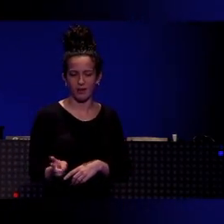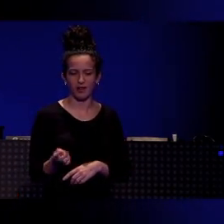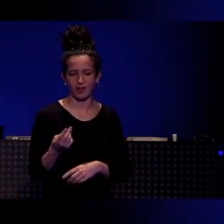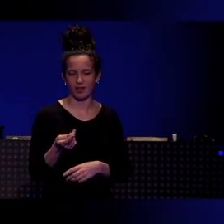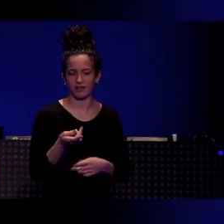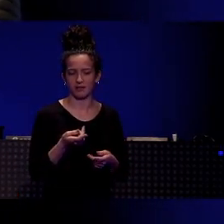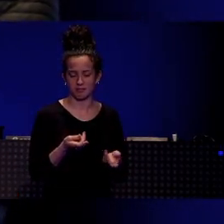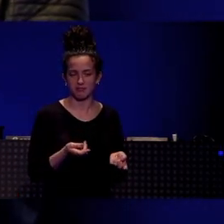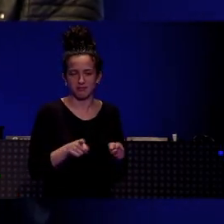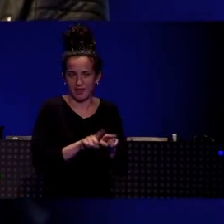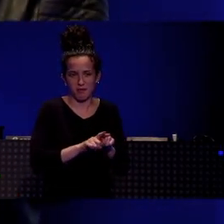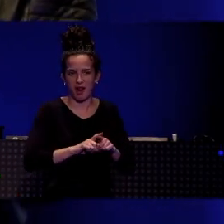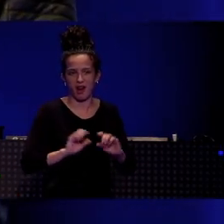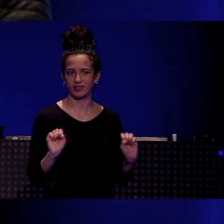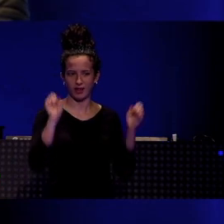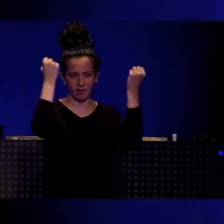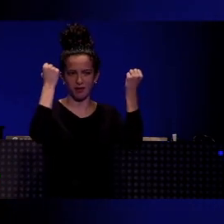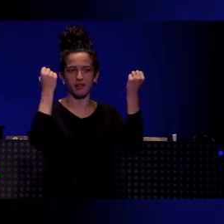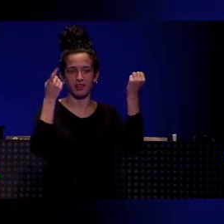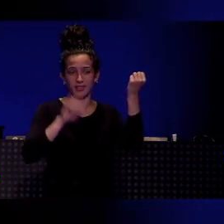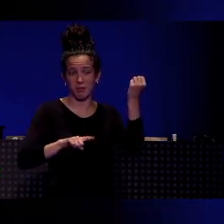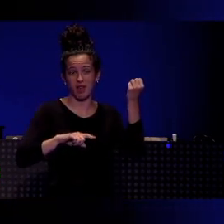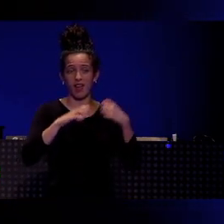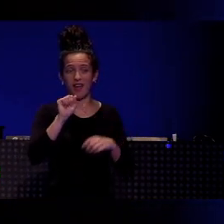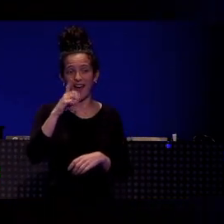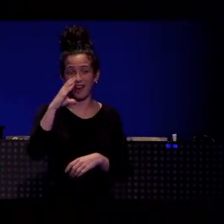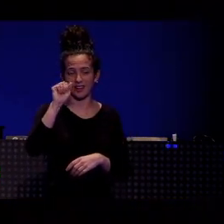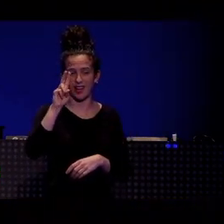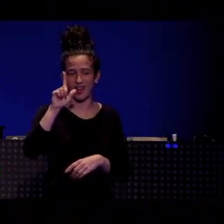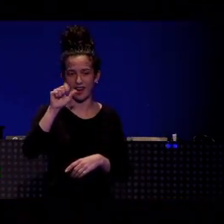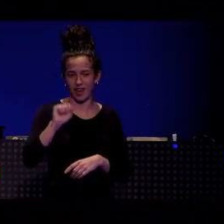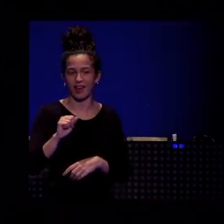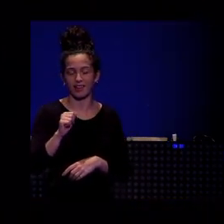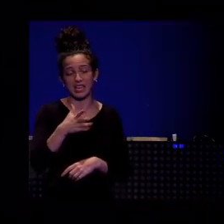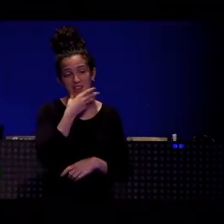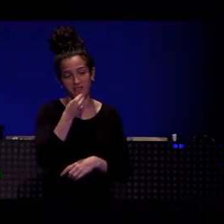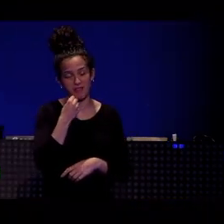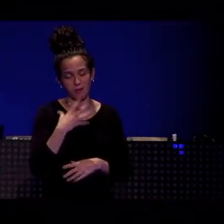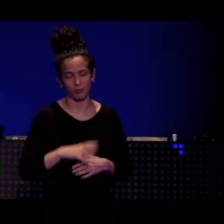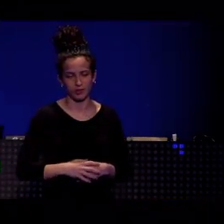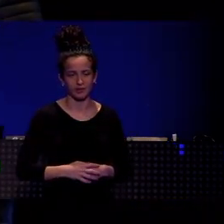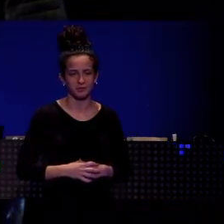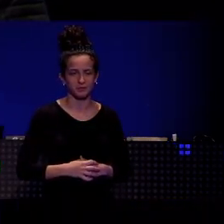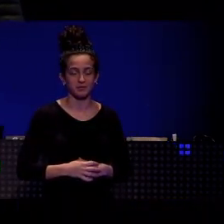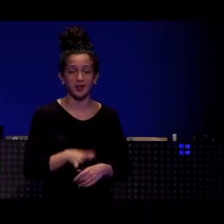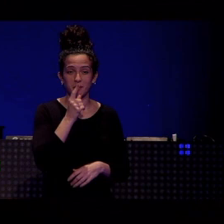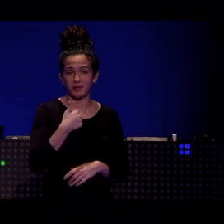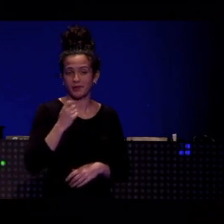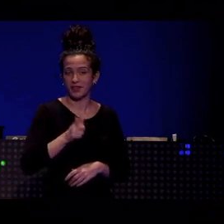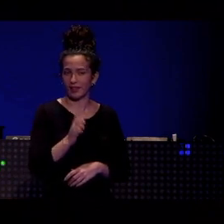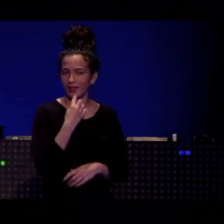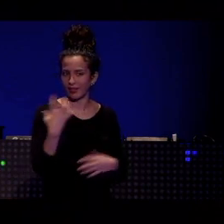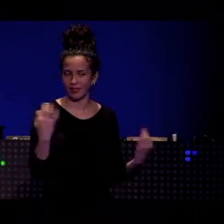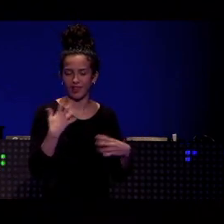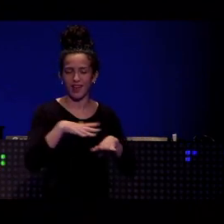salvador arequipa murcia alcalá de henares y villahermosa por eso digo también yo que las redes sociales